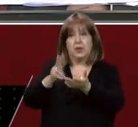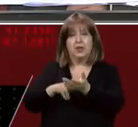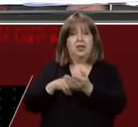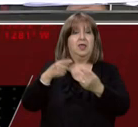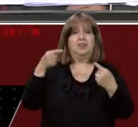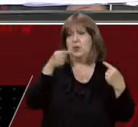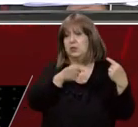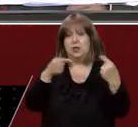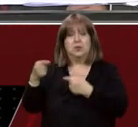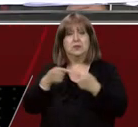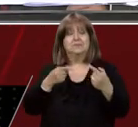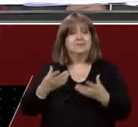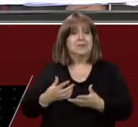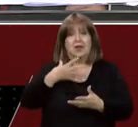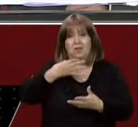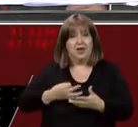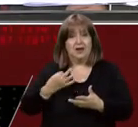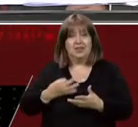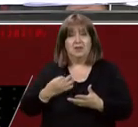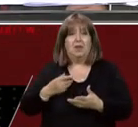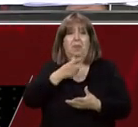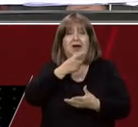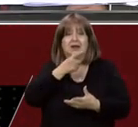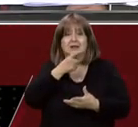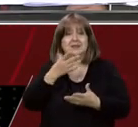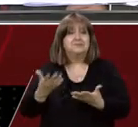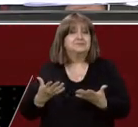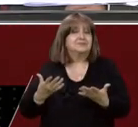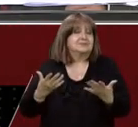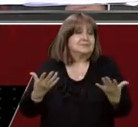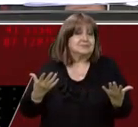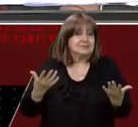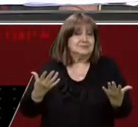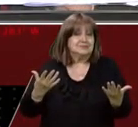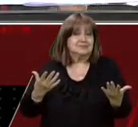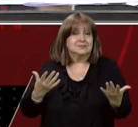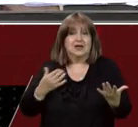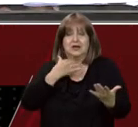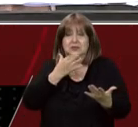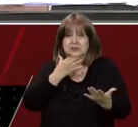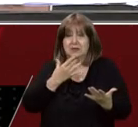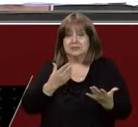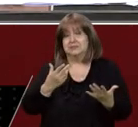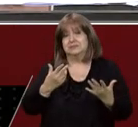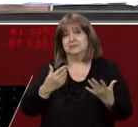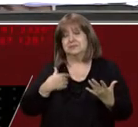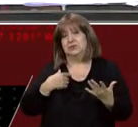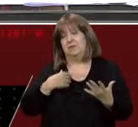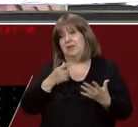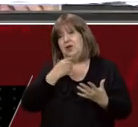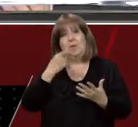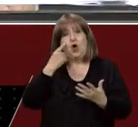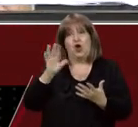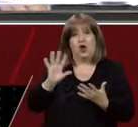todo, y la verdad, le están haciendo el caldo gordo. Por imprudencia, si se quiere, hablemos en términos más técnicos míos, es decir, un